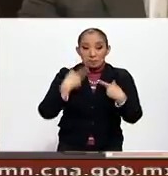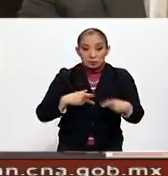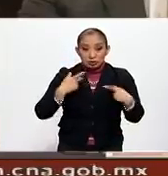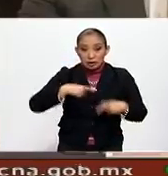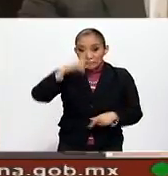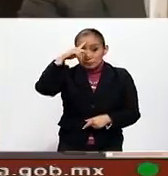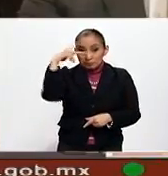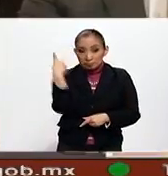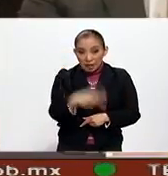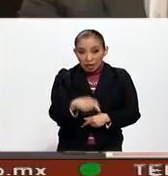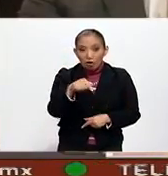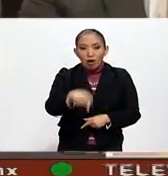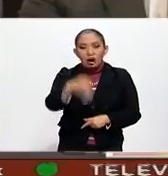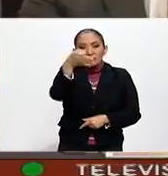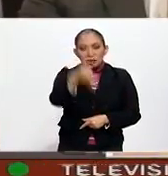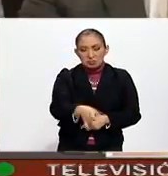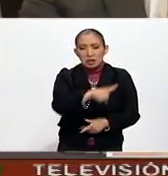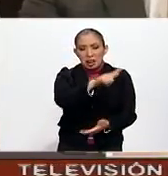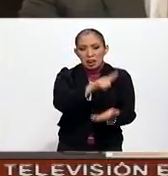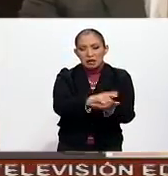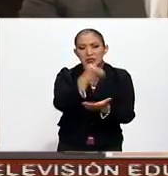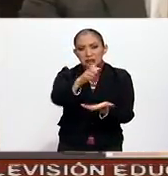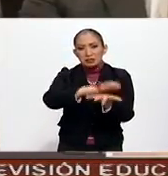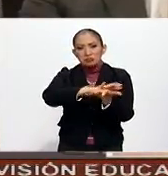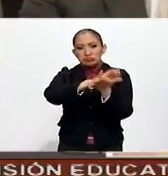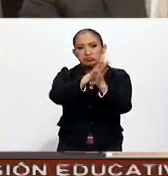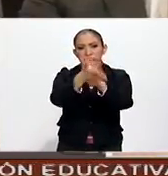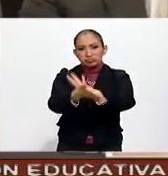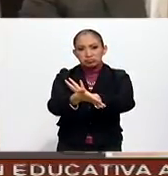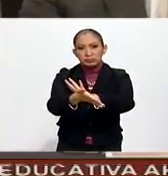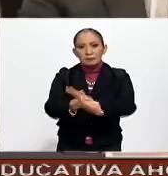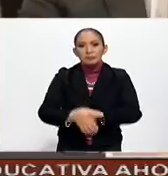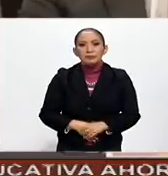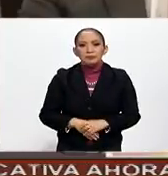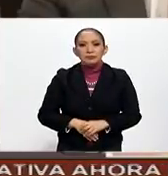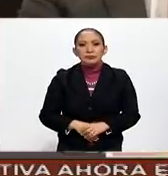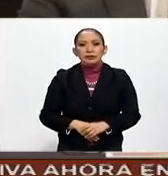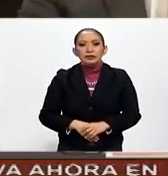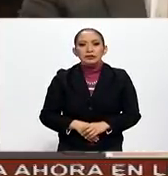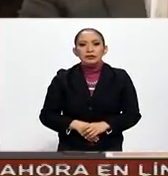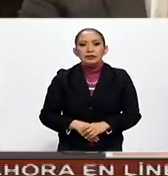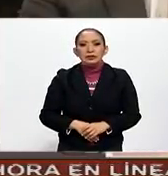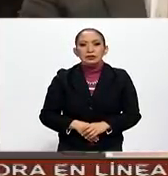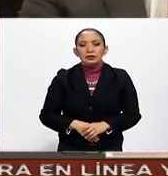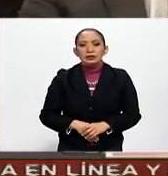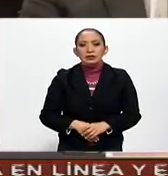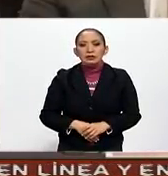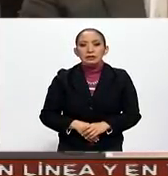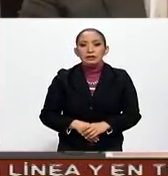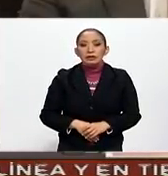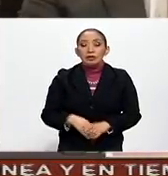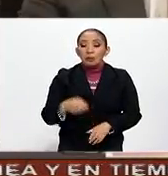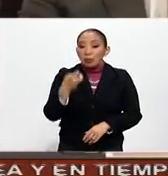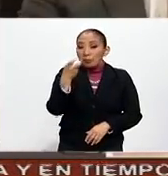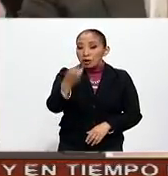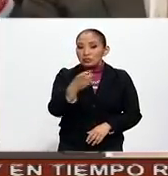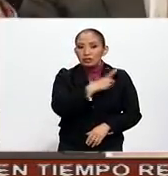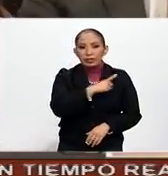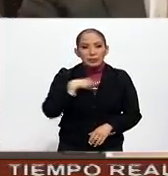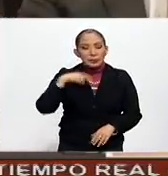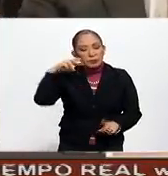mexicanos están con la reforma educativa y con esta transformación. Y por ello, sin duda, no hay que perder